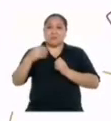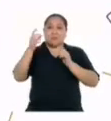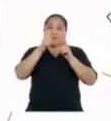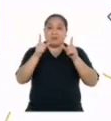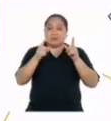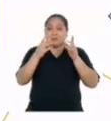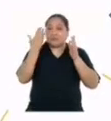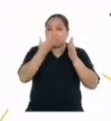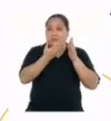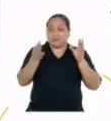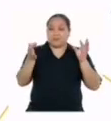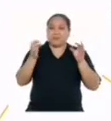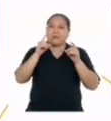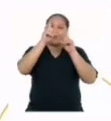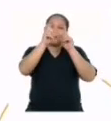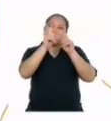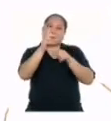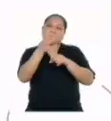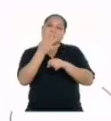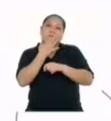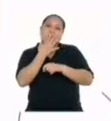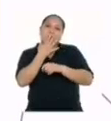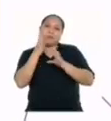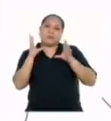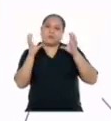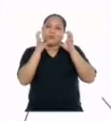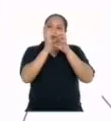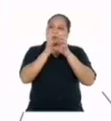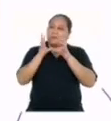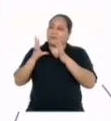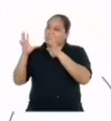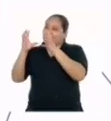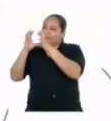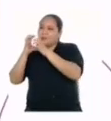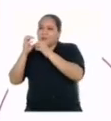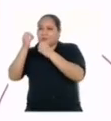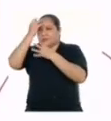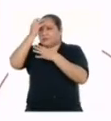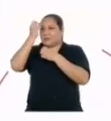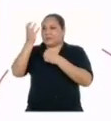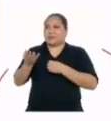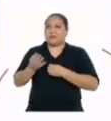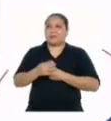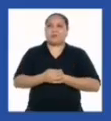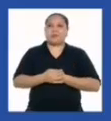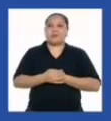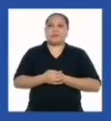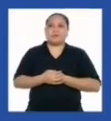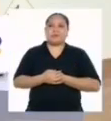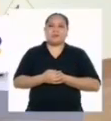En lugar de ello, podemos usar preguntas o colores para agrupar información relacionada.